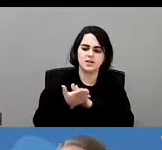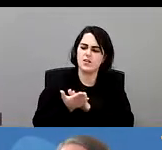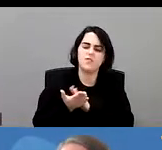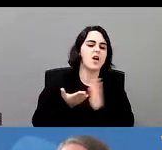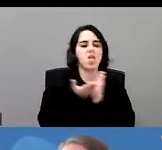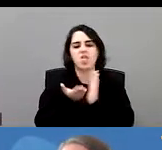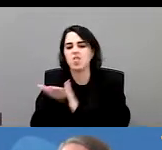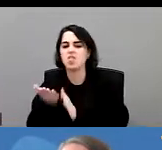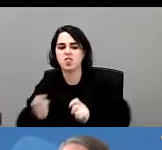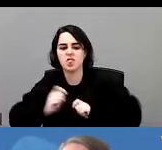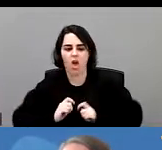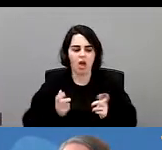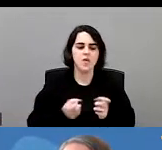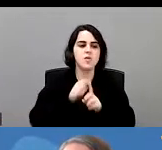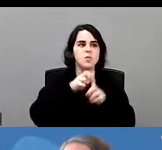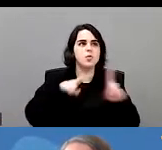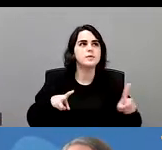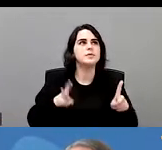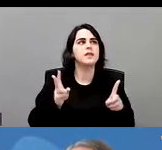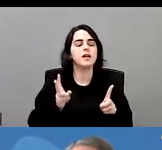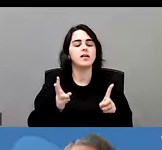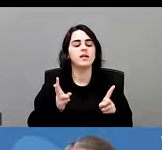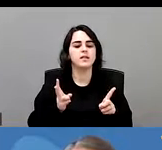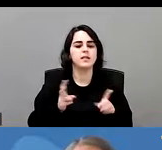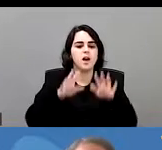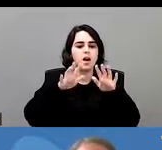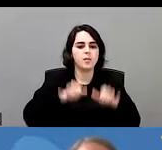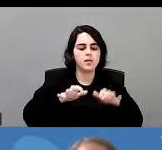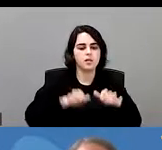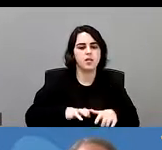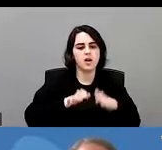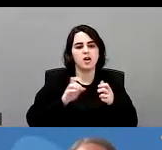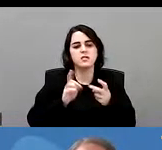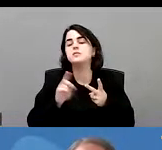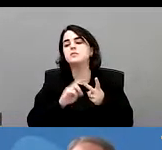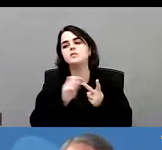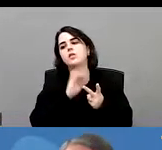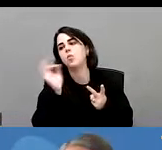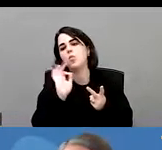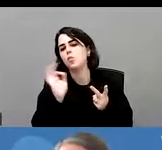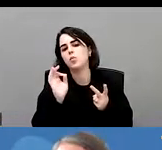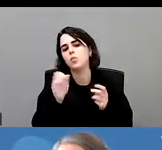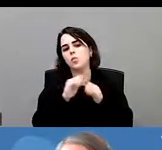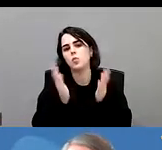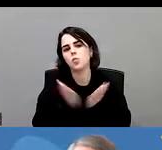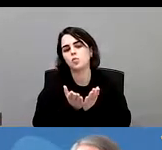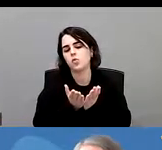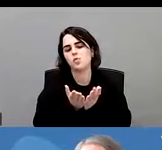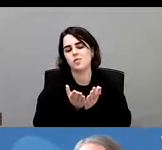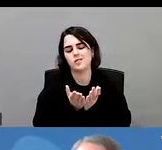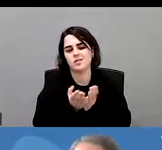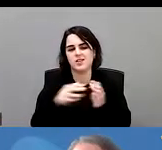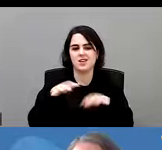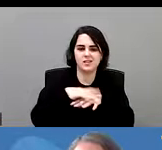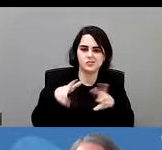puertas, tanto a nivel de aprendizajes, como de todo un mundo que hay detrás, ¿no? Con redes